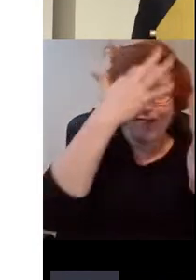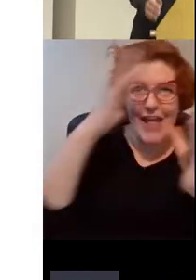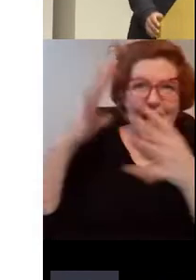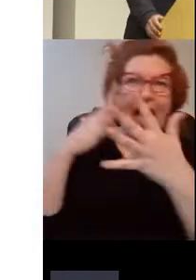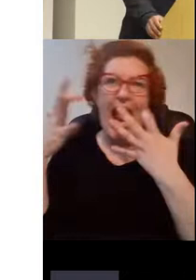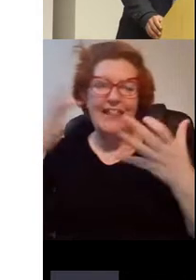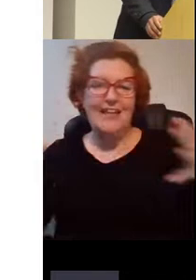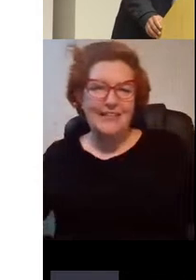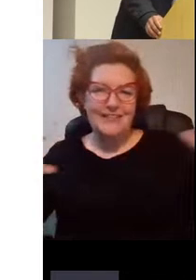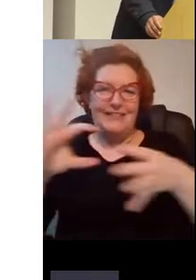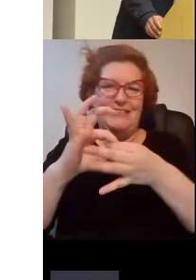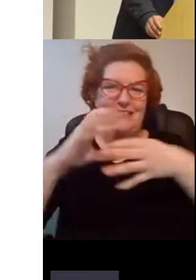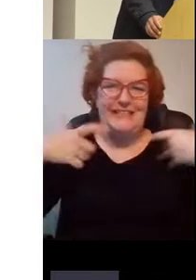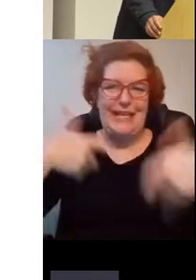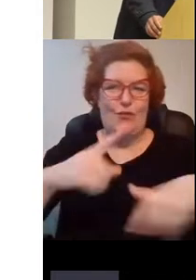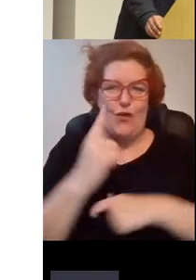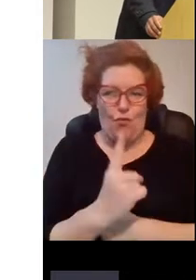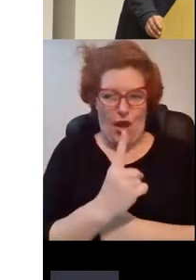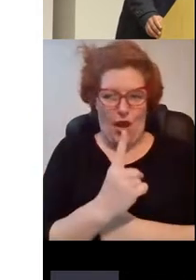una misma categoría.